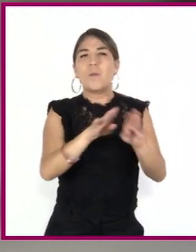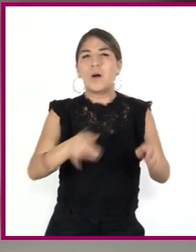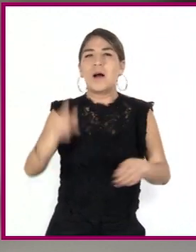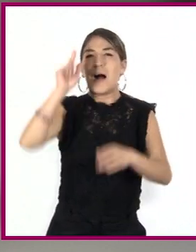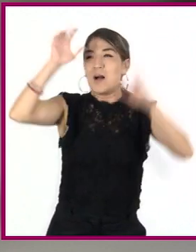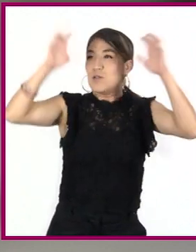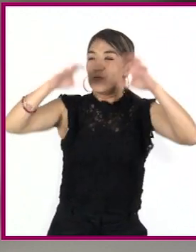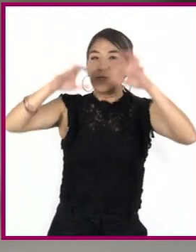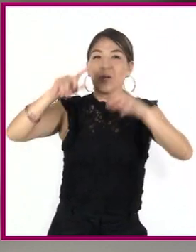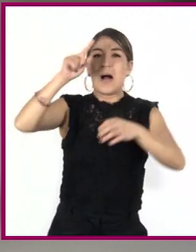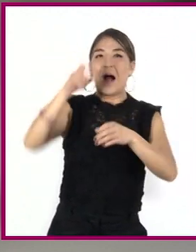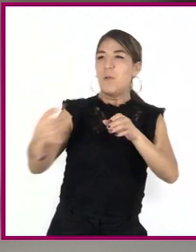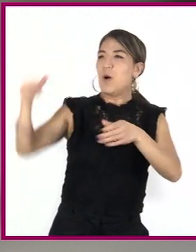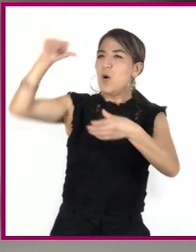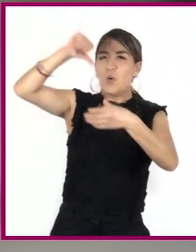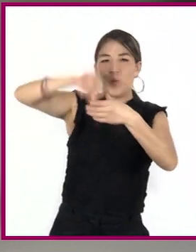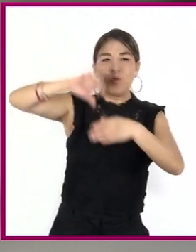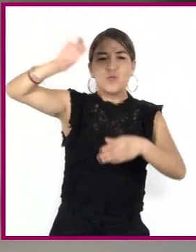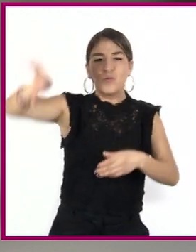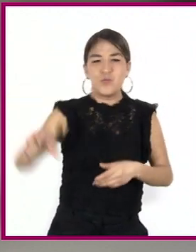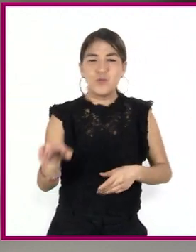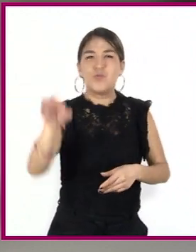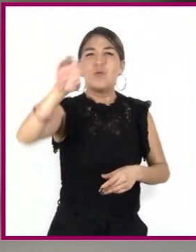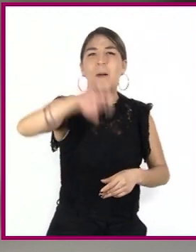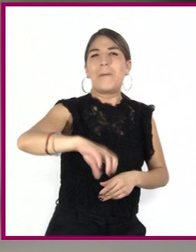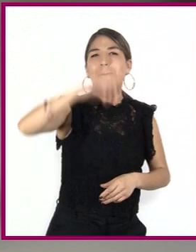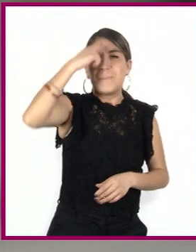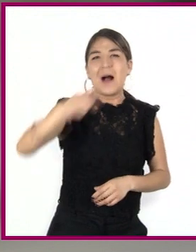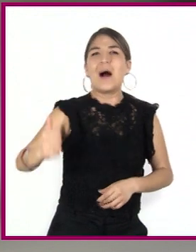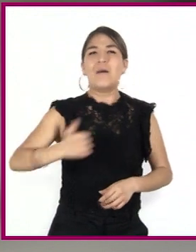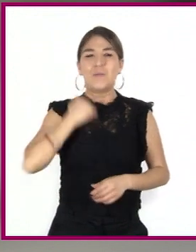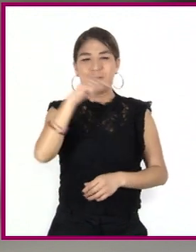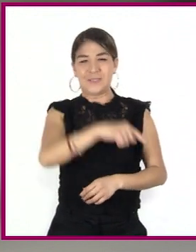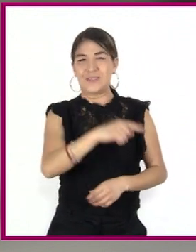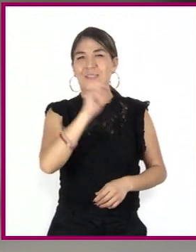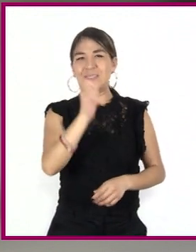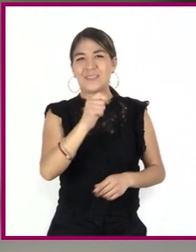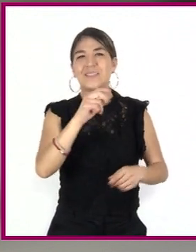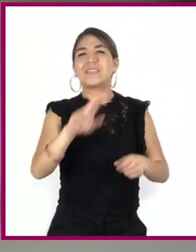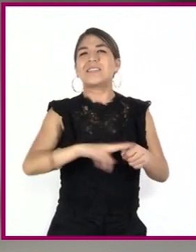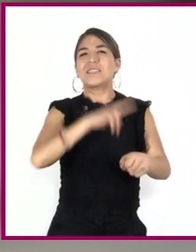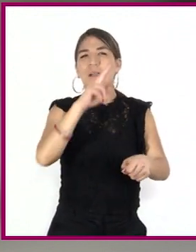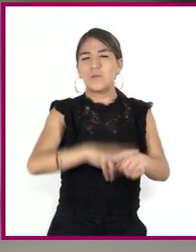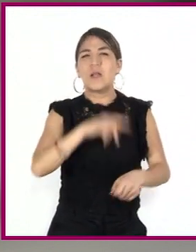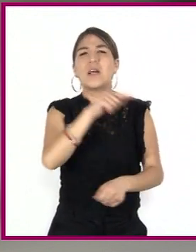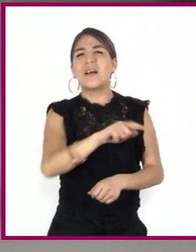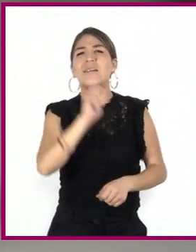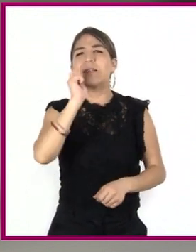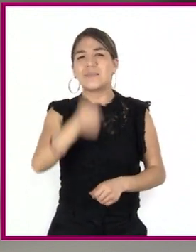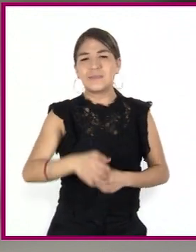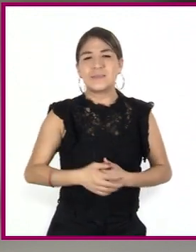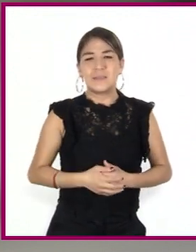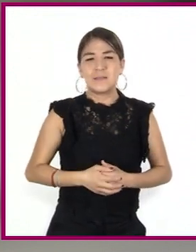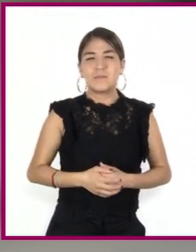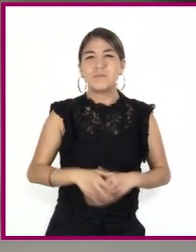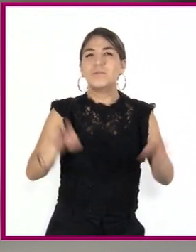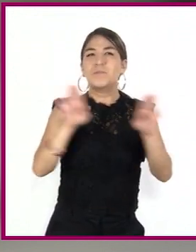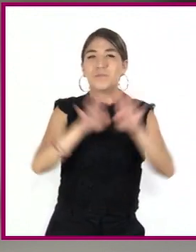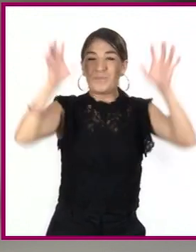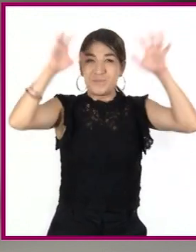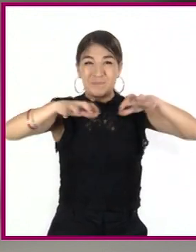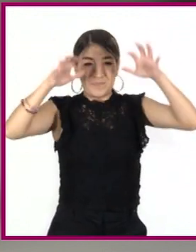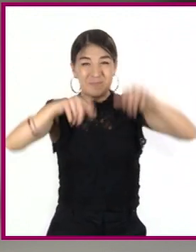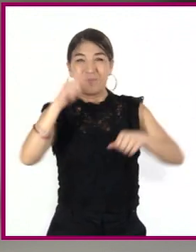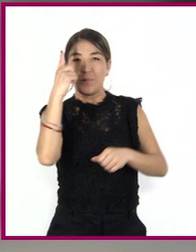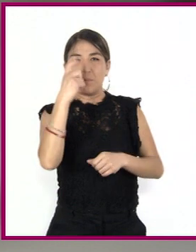para la recuperación de aguas pluviales que nos permita aprovechar este recurso natural. Este sistema consiste en captar el agua de lluvia